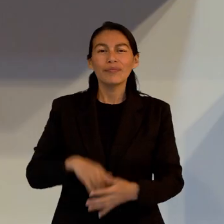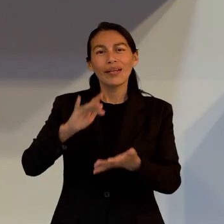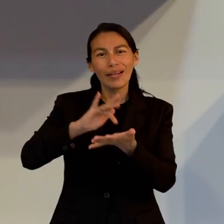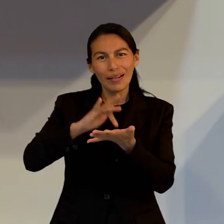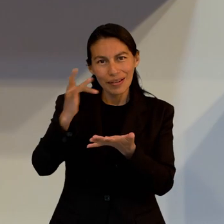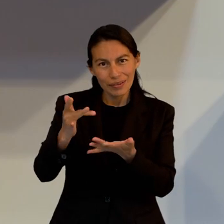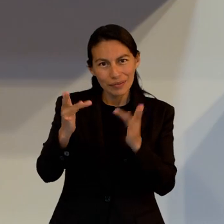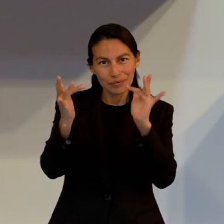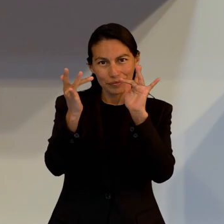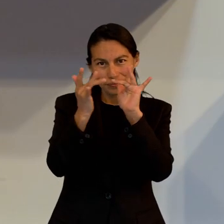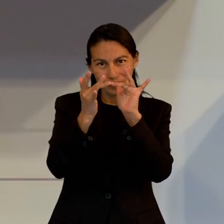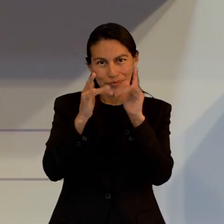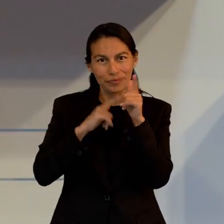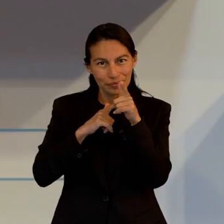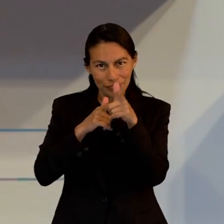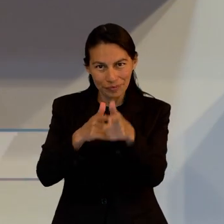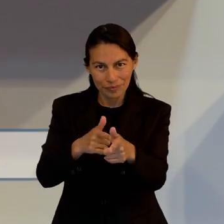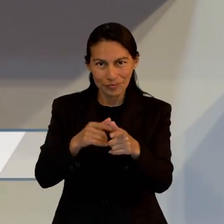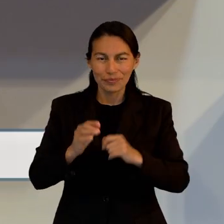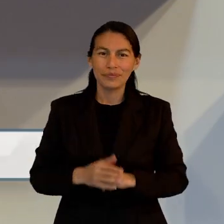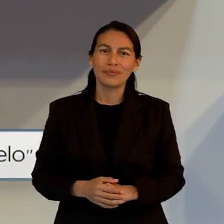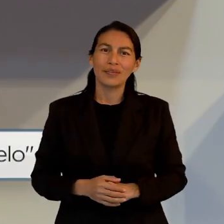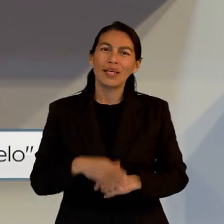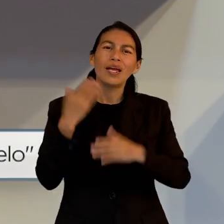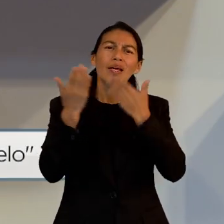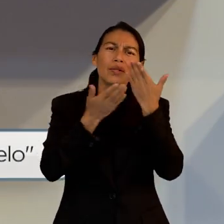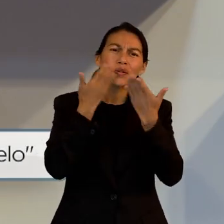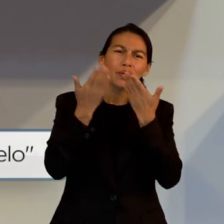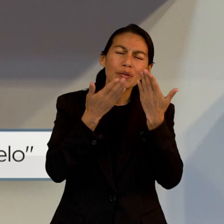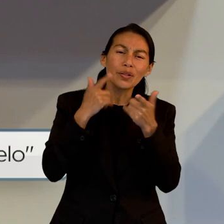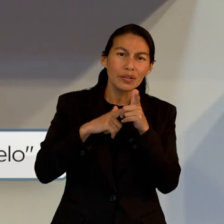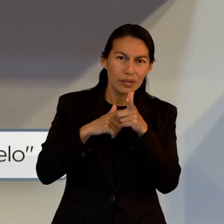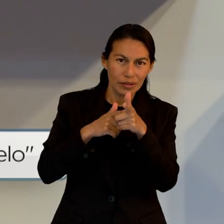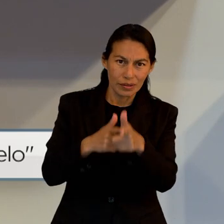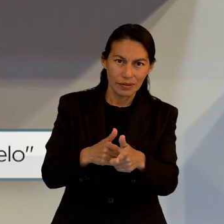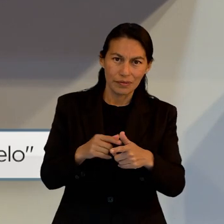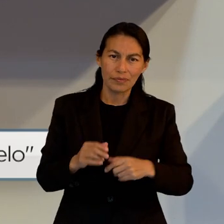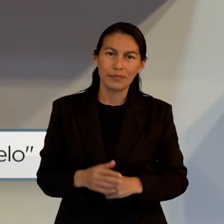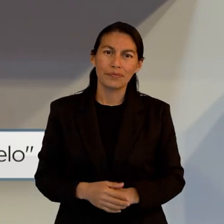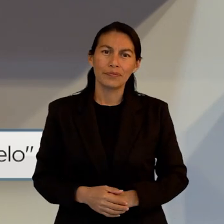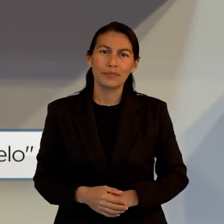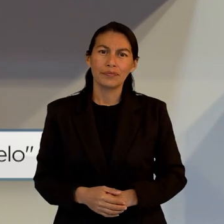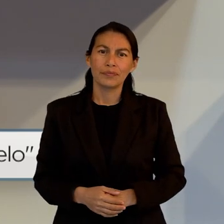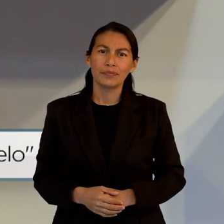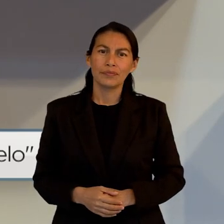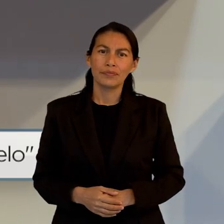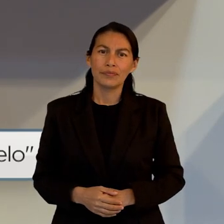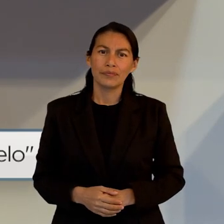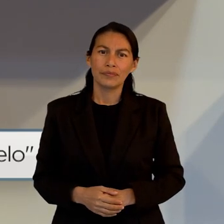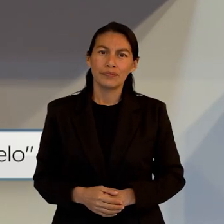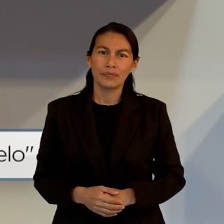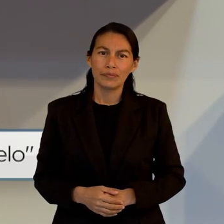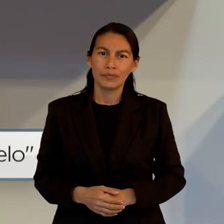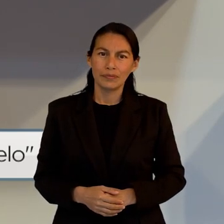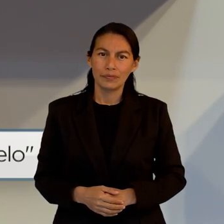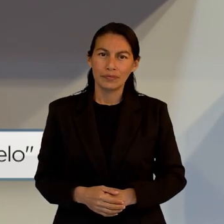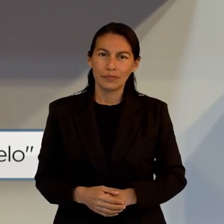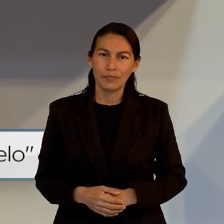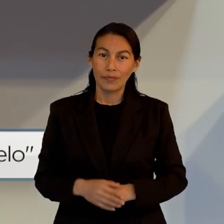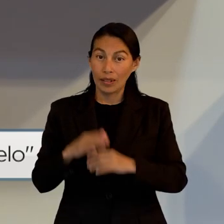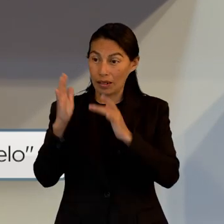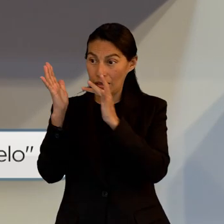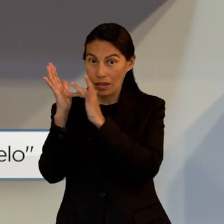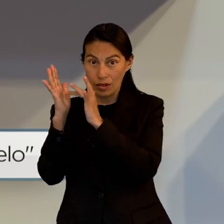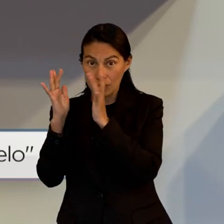gracias por seguir con nosotros y continuamos con nuestro estudio jesús abre